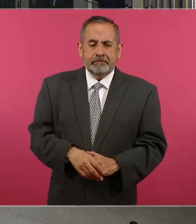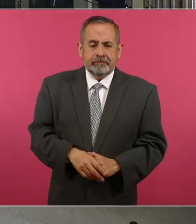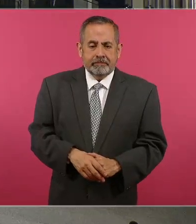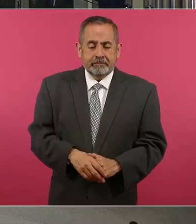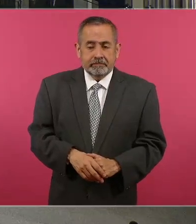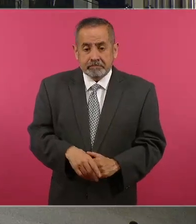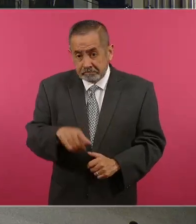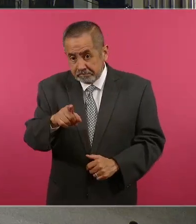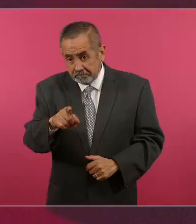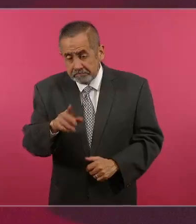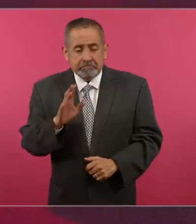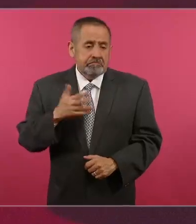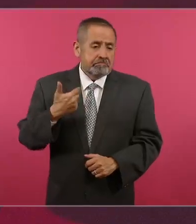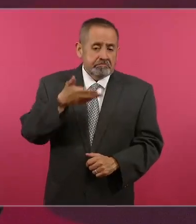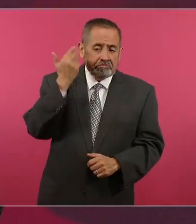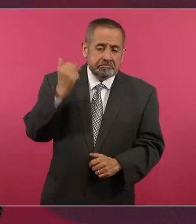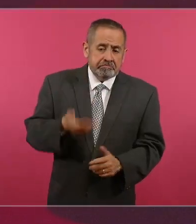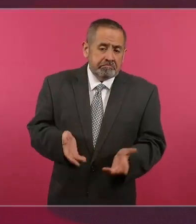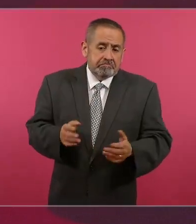pues no sabía. Pero